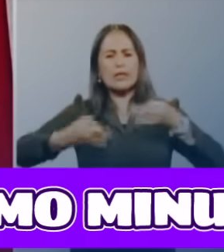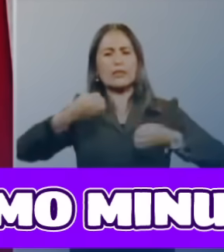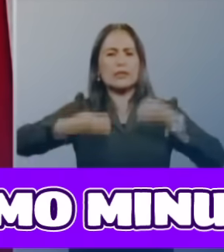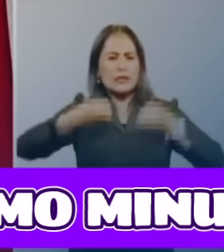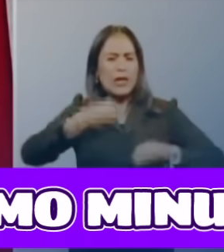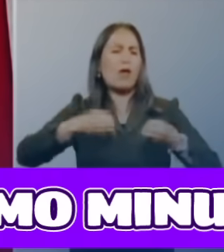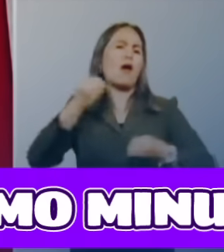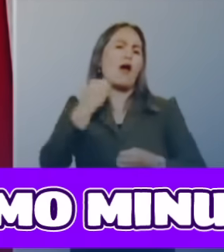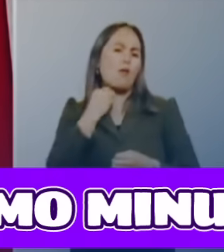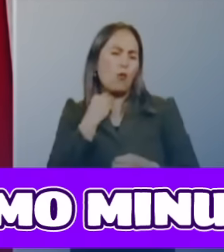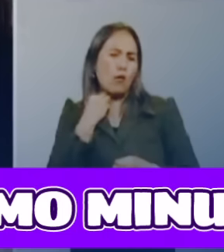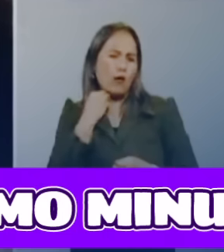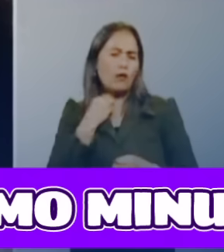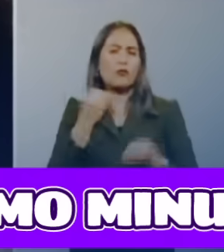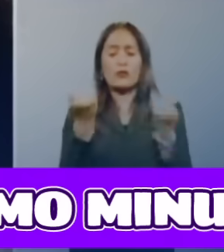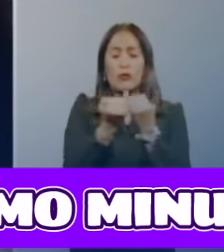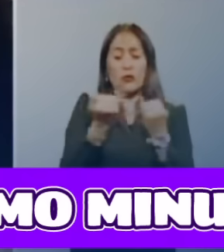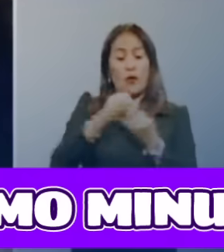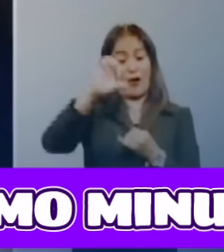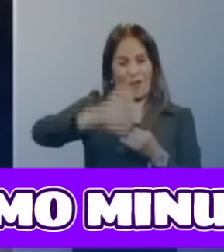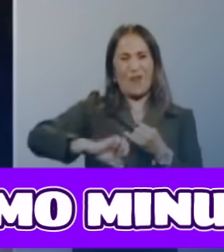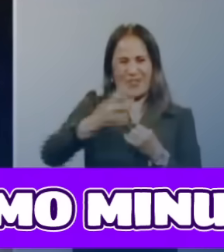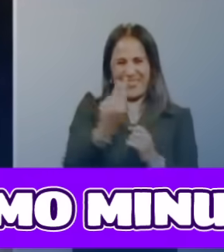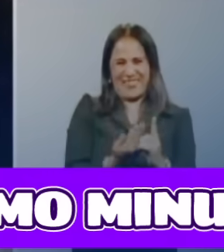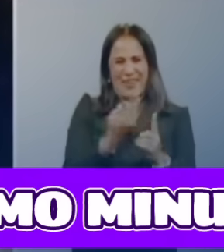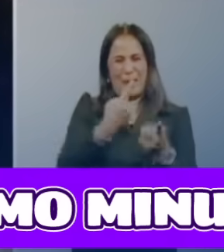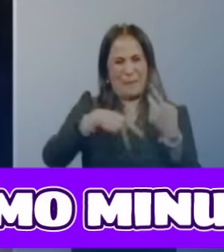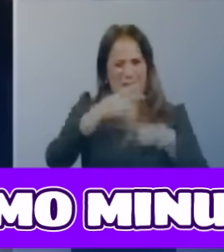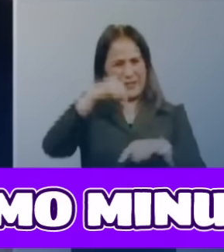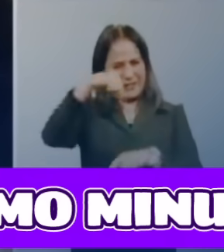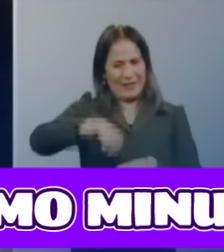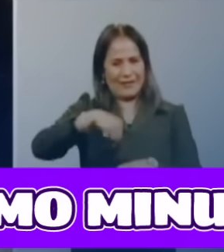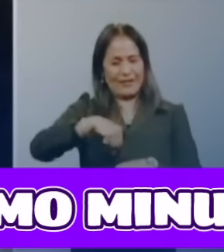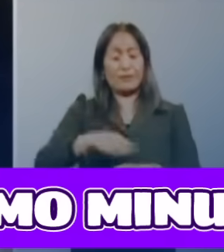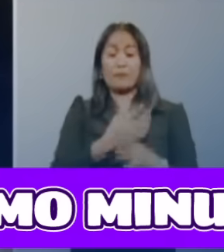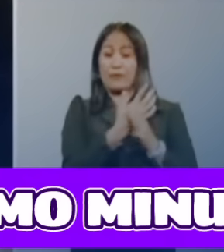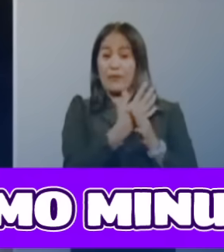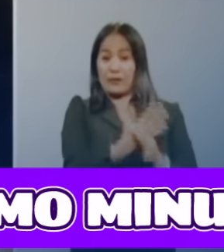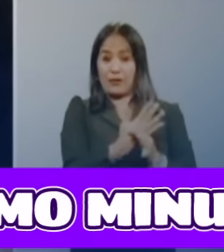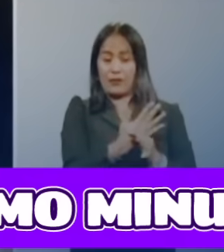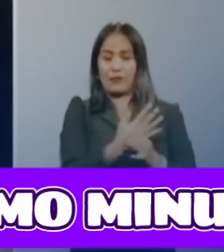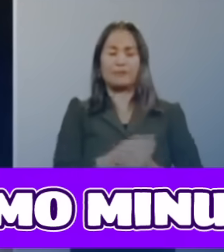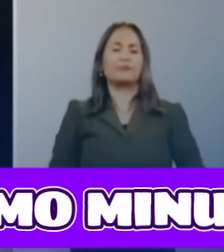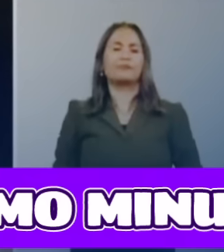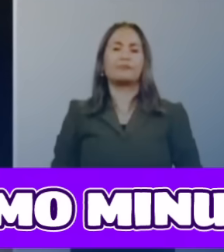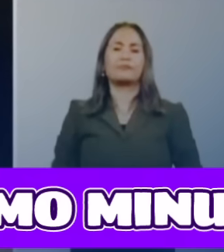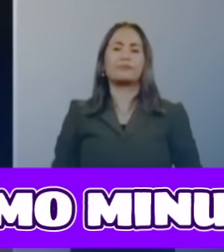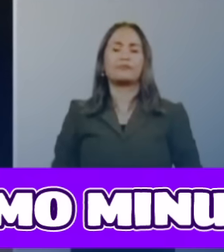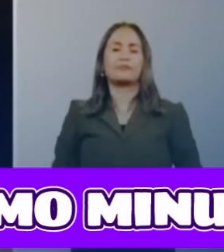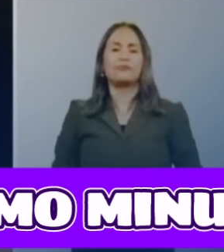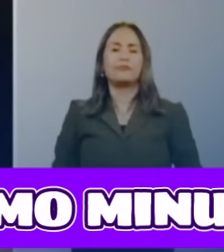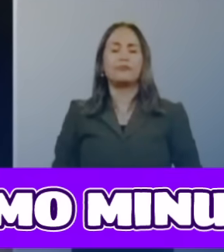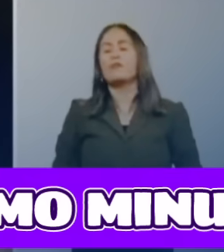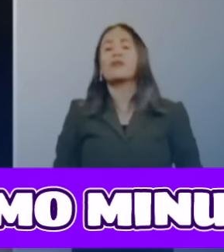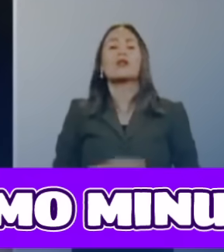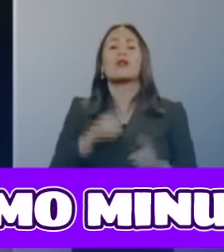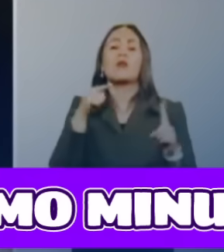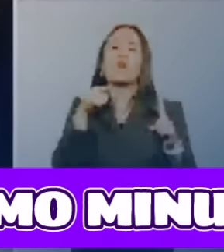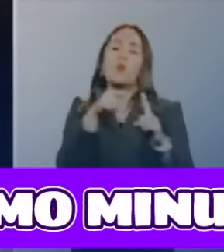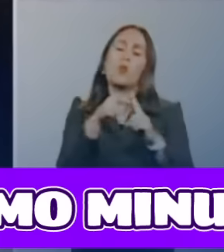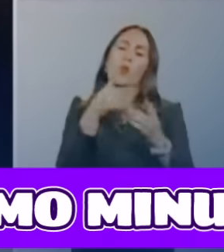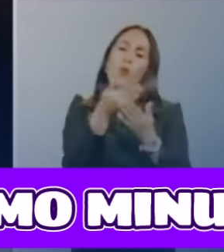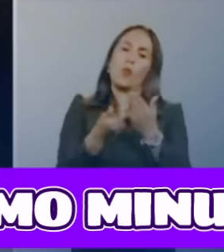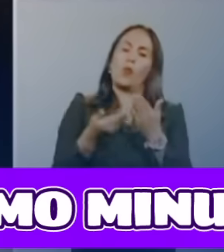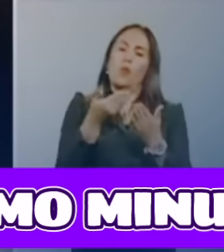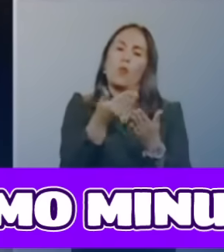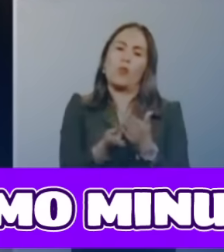nos distingue con su participación en este encuentro, reafirmó que uno de los propósitos de